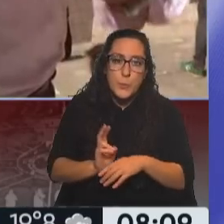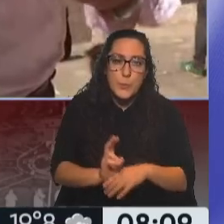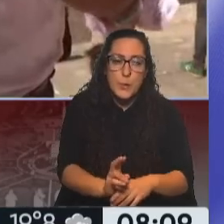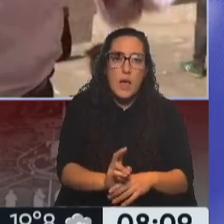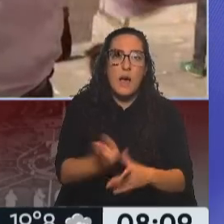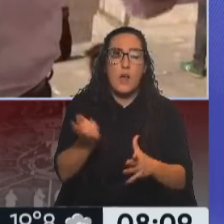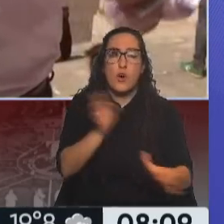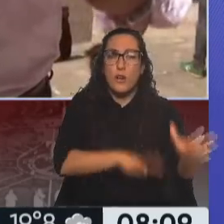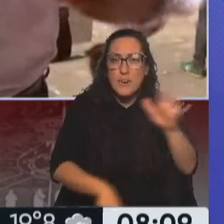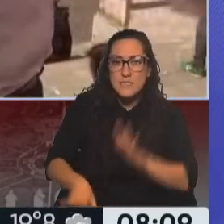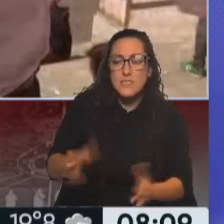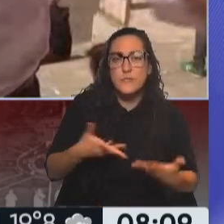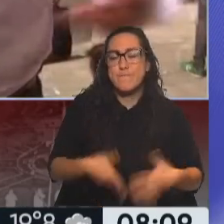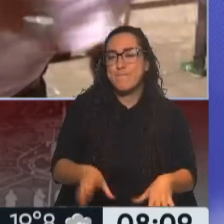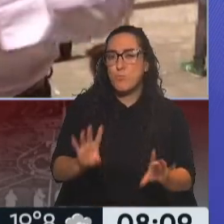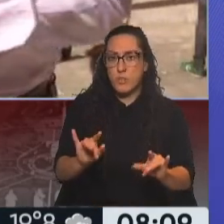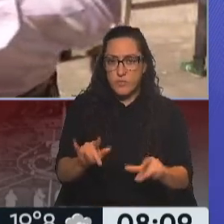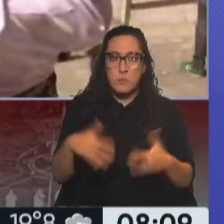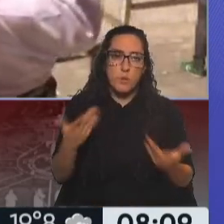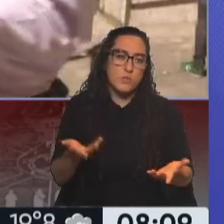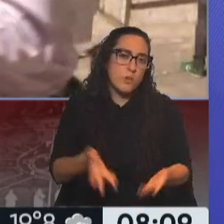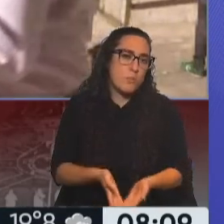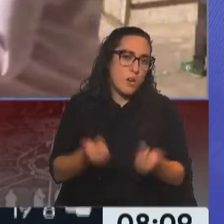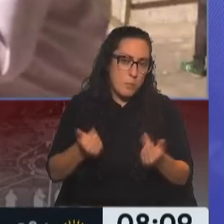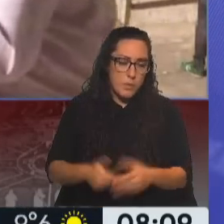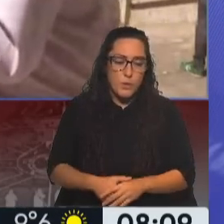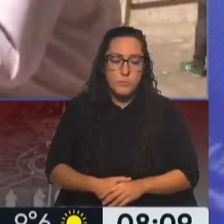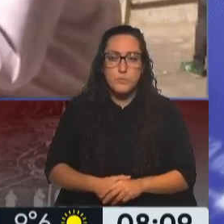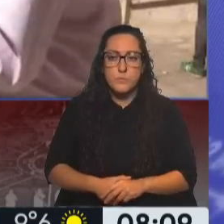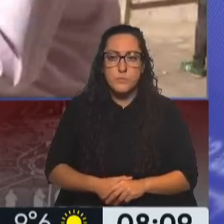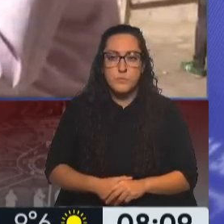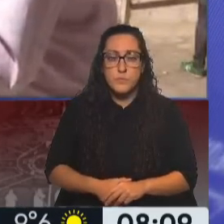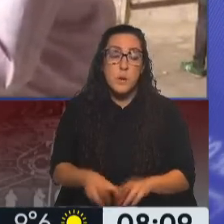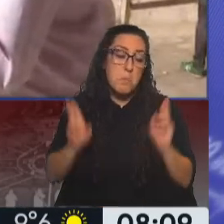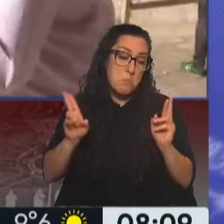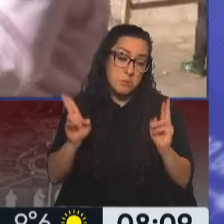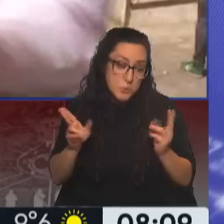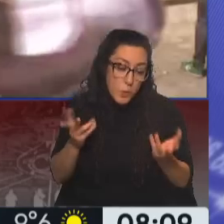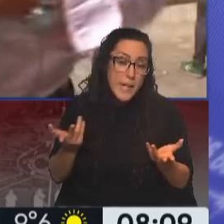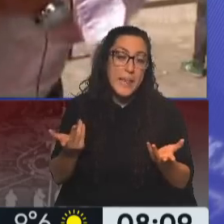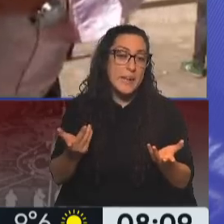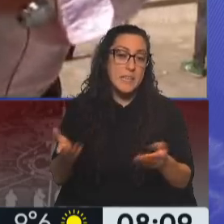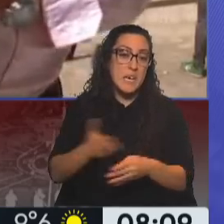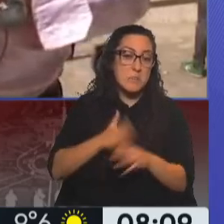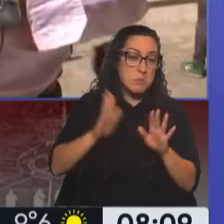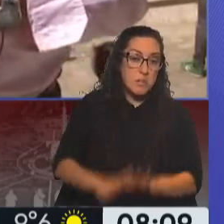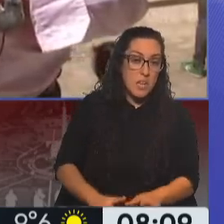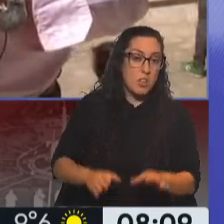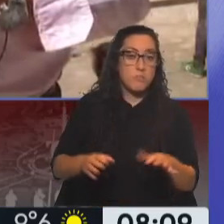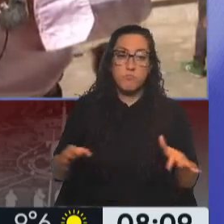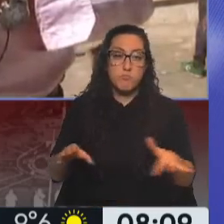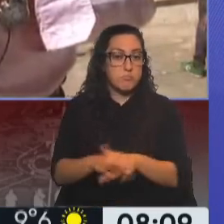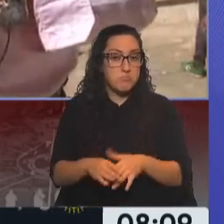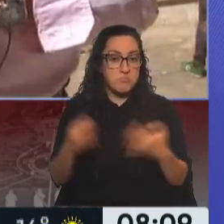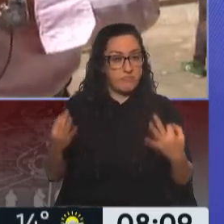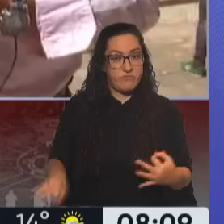se desarrollara con normalidad. Lo cierto es que, por suerte, todo fue como estaba previsto. Y ustedes